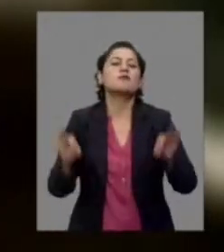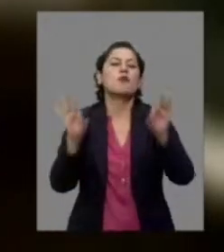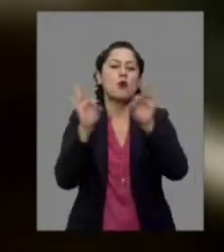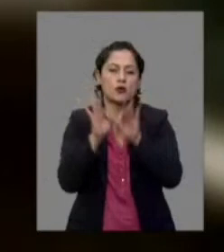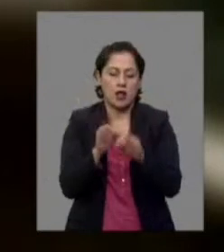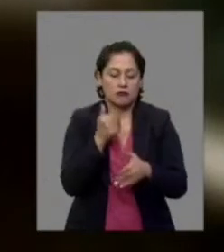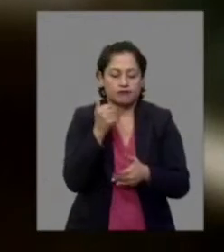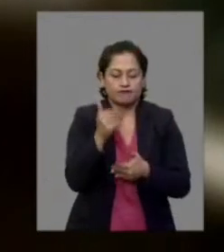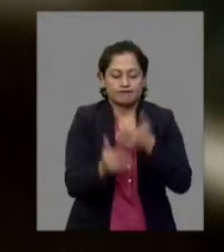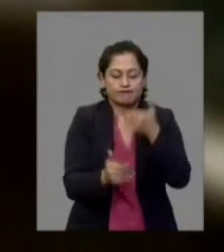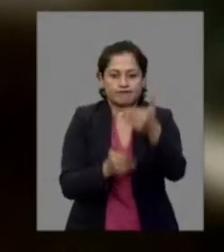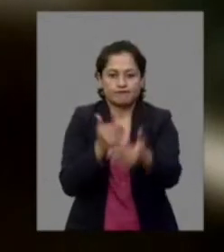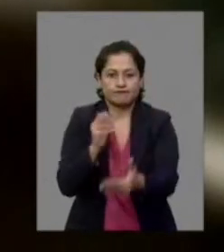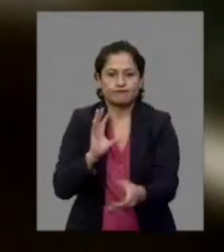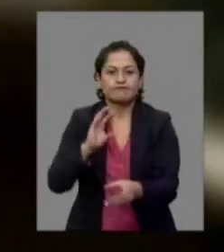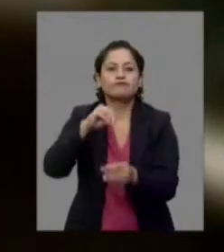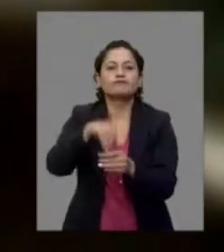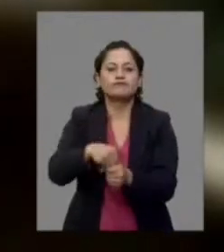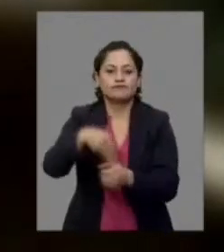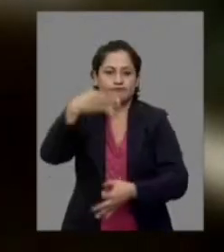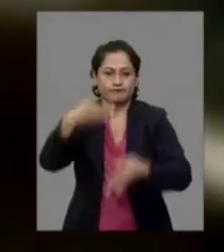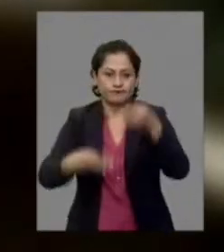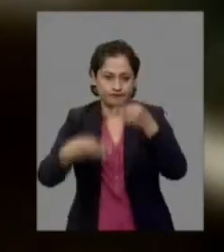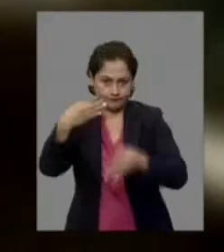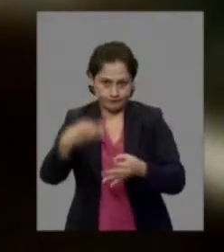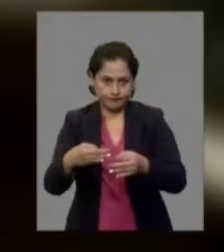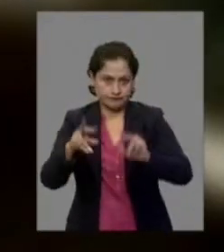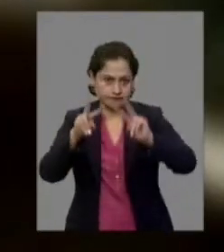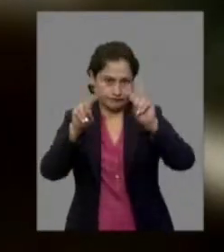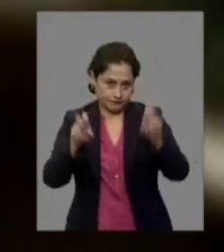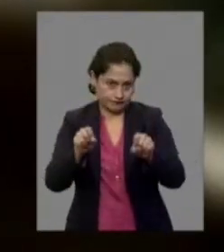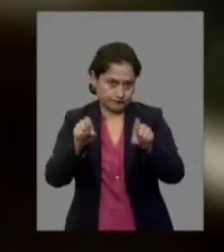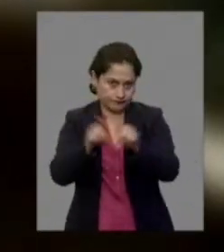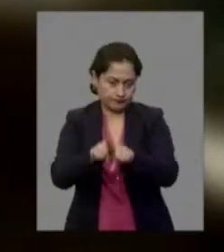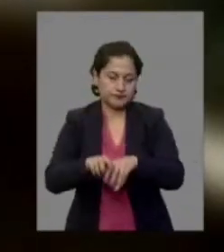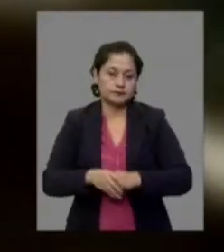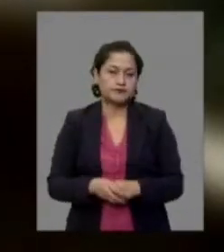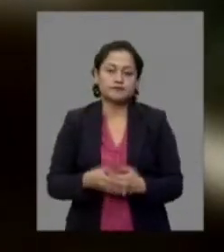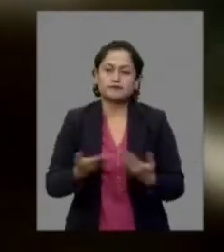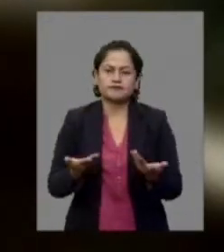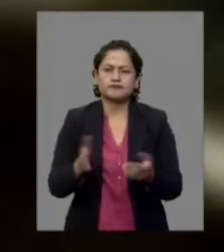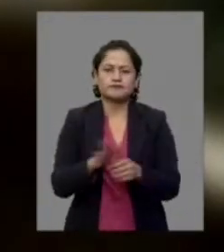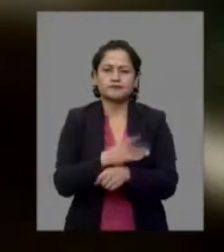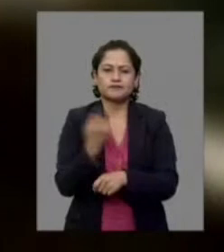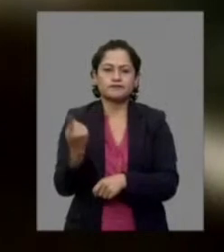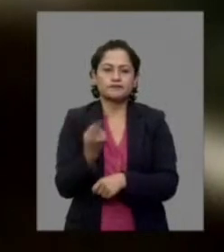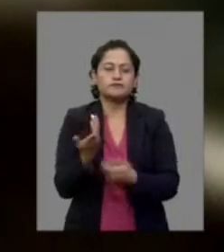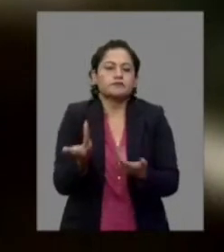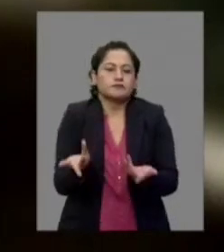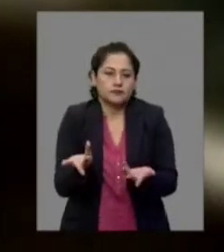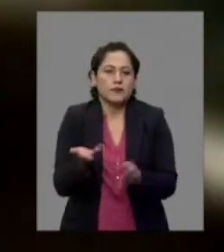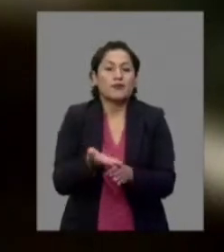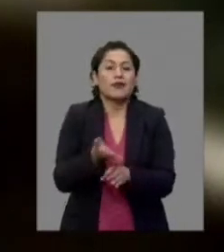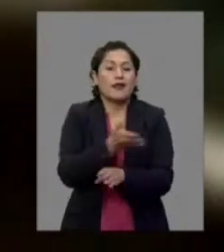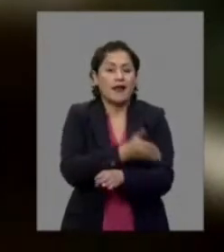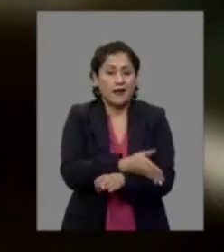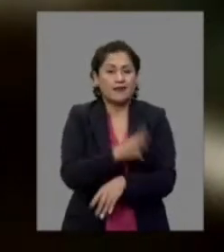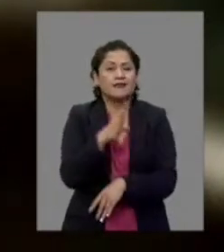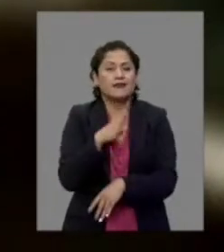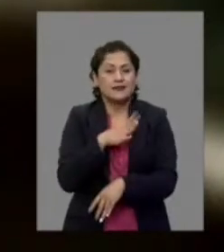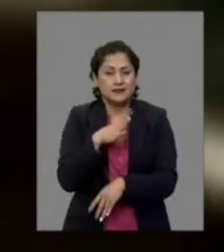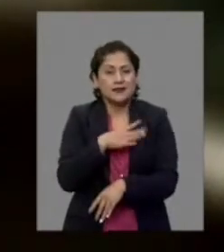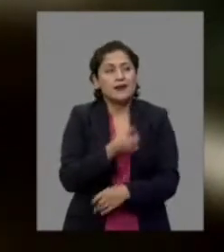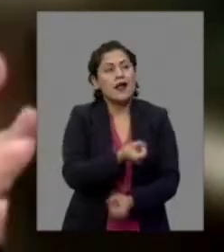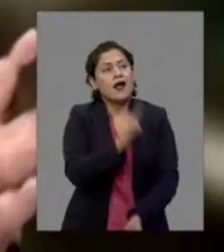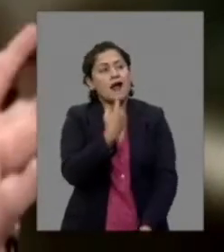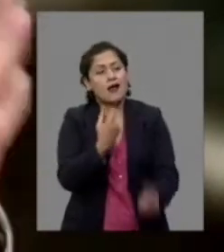en cuanto al desarrollo jurisprudencial en estas materias, porque había temas que pues, finalmente